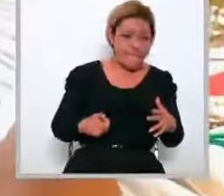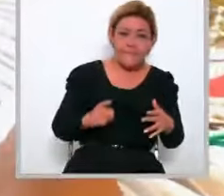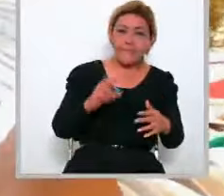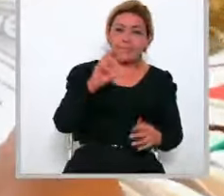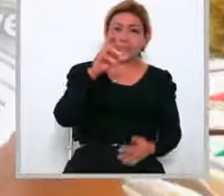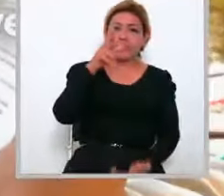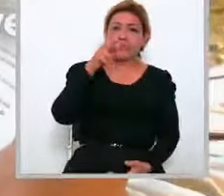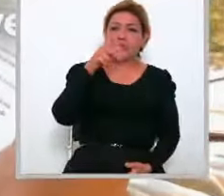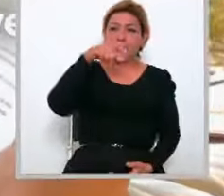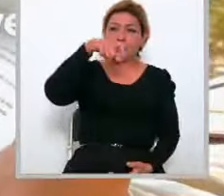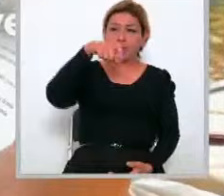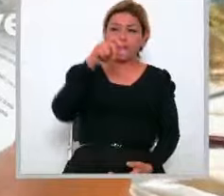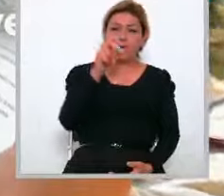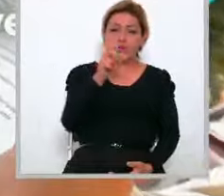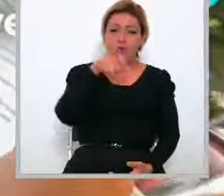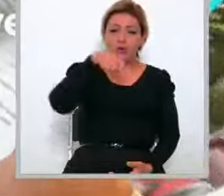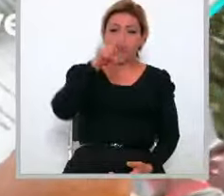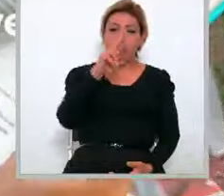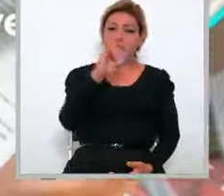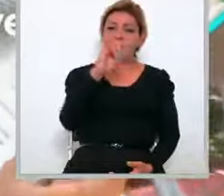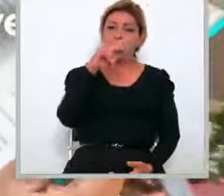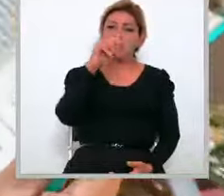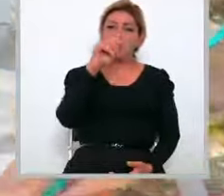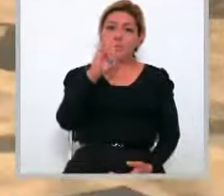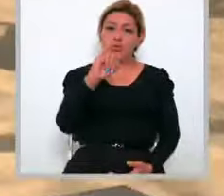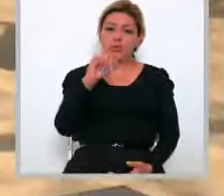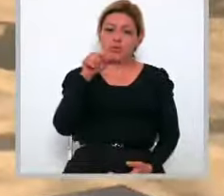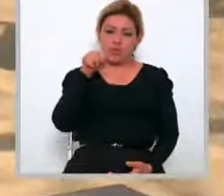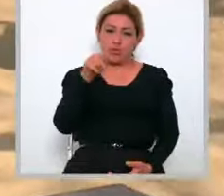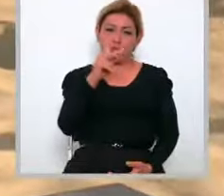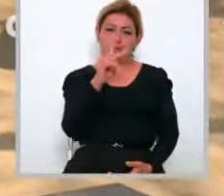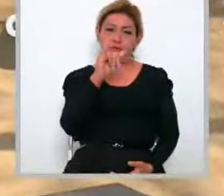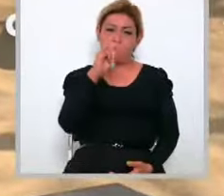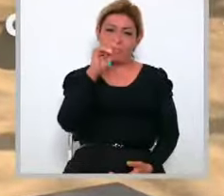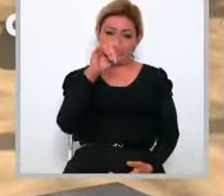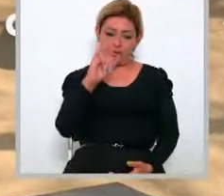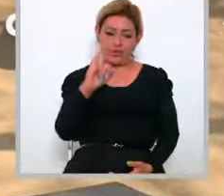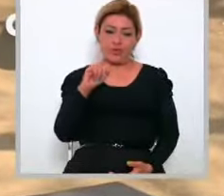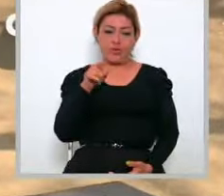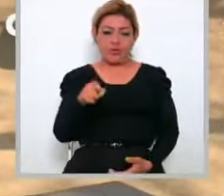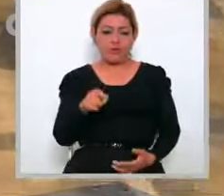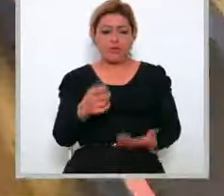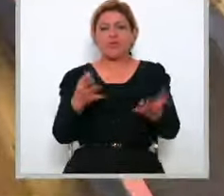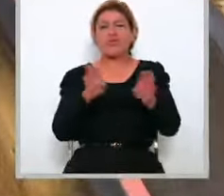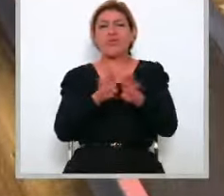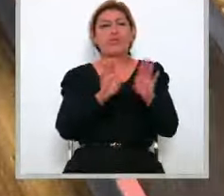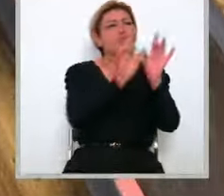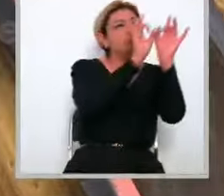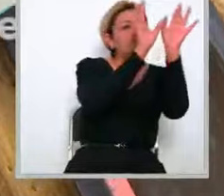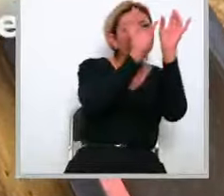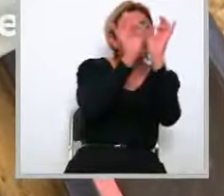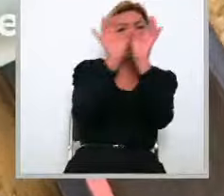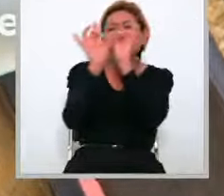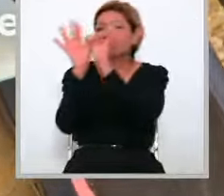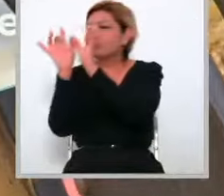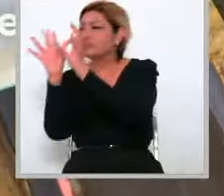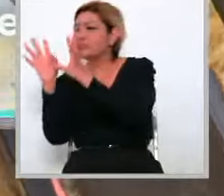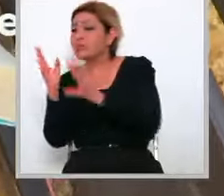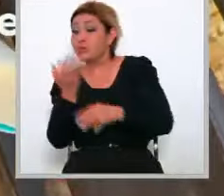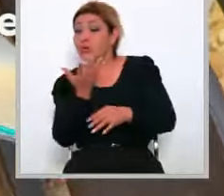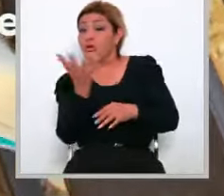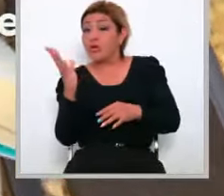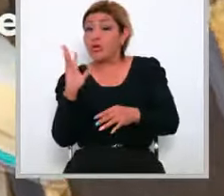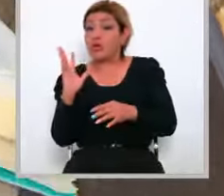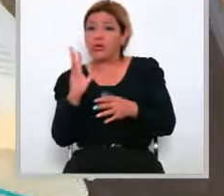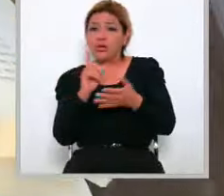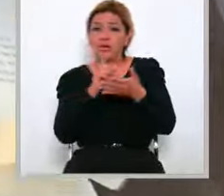sobre sus anécdotas, su historia, sus vivencias y el cómo va viviendo la guerra día a día. Este libro me encantó y